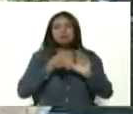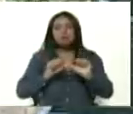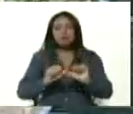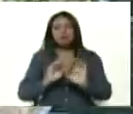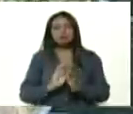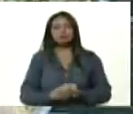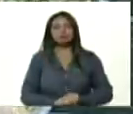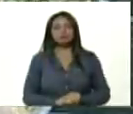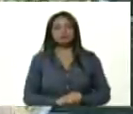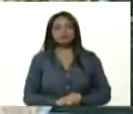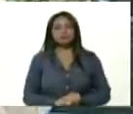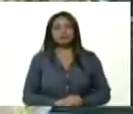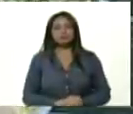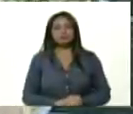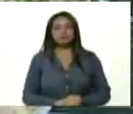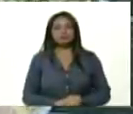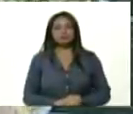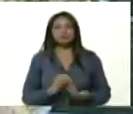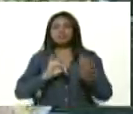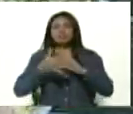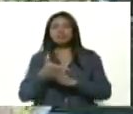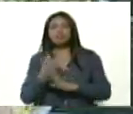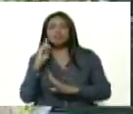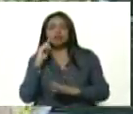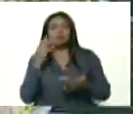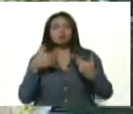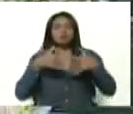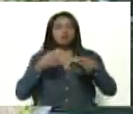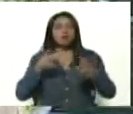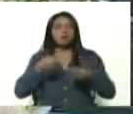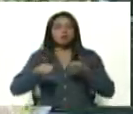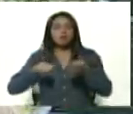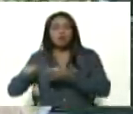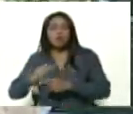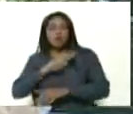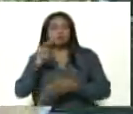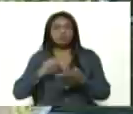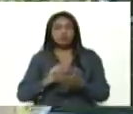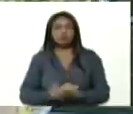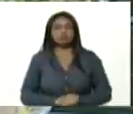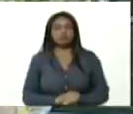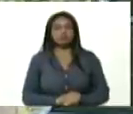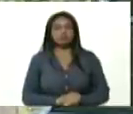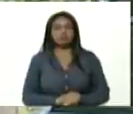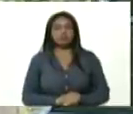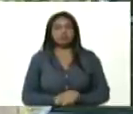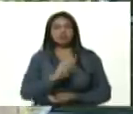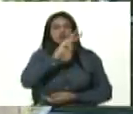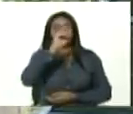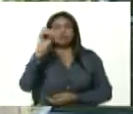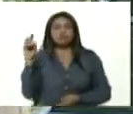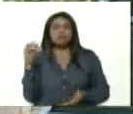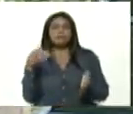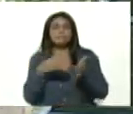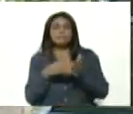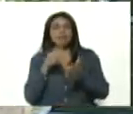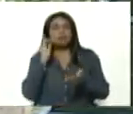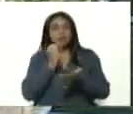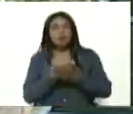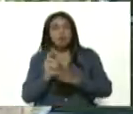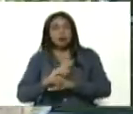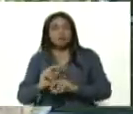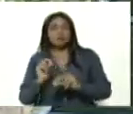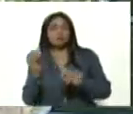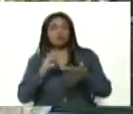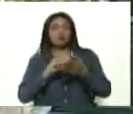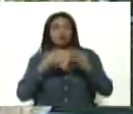este asunto domiciliario que ha puesto en marcha el Protocolo Nacional. También daba cuenta de 200.000 pruebas rápidas que se han